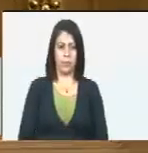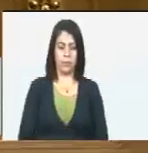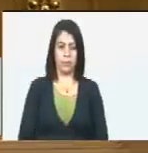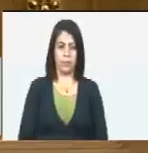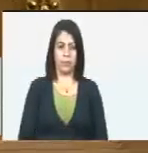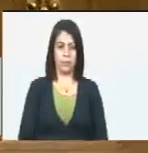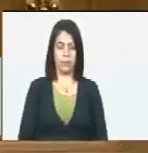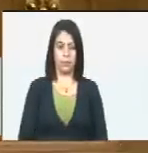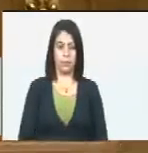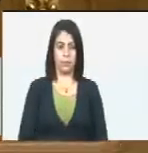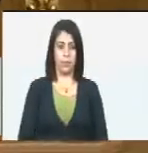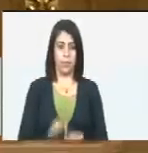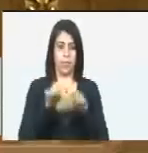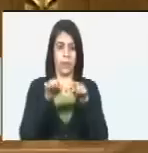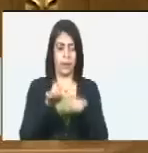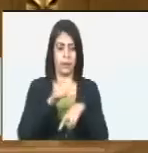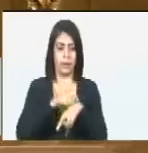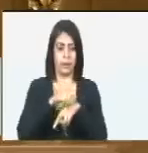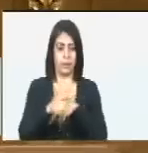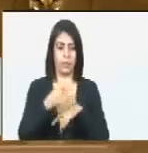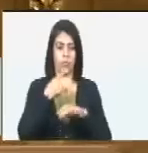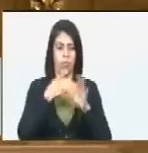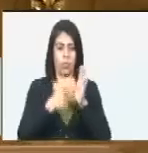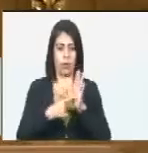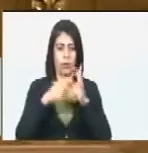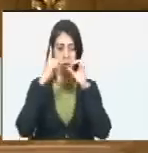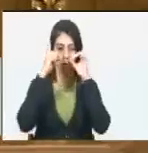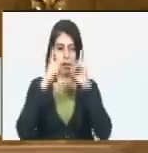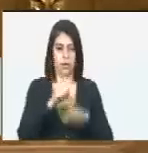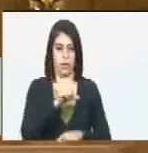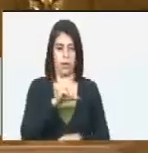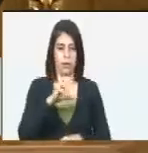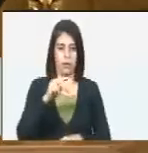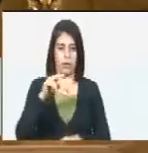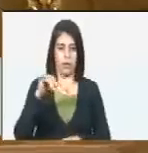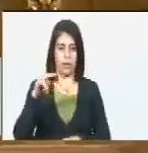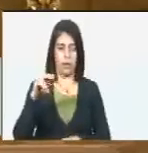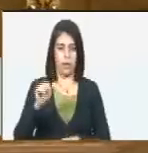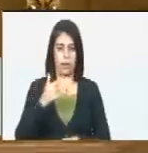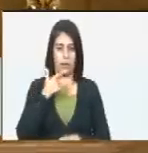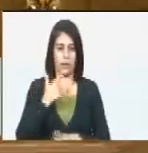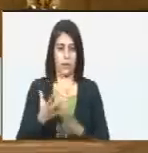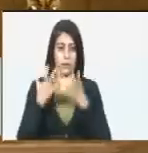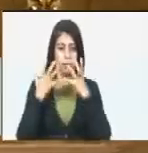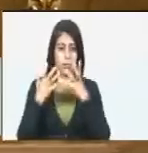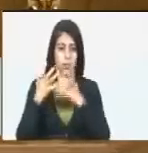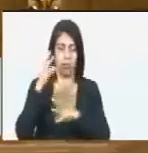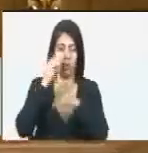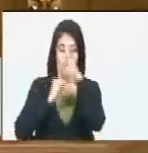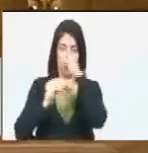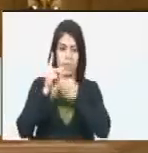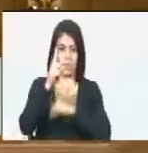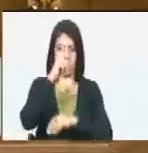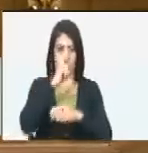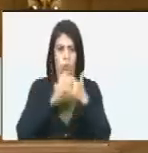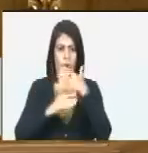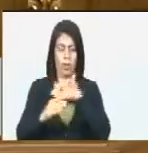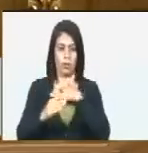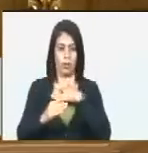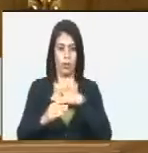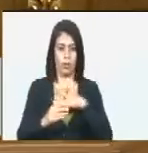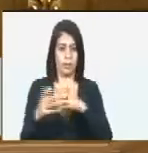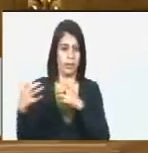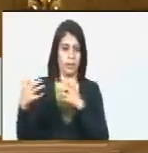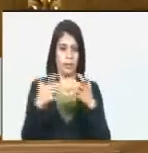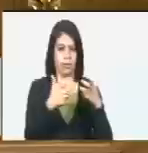En ese tiempo se cumplió aquella sentencia de Lenin. Las masas aprenden más en un año de lucha revolucionaria